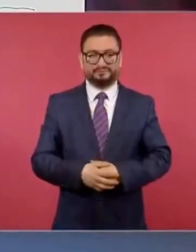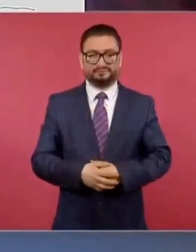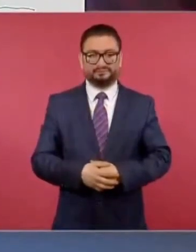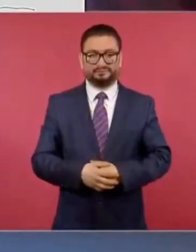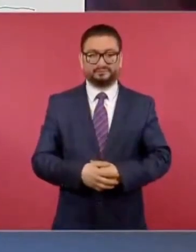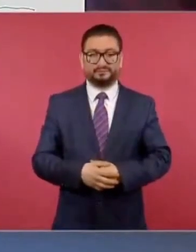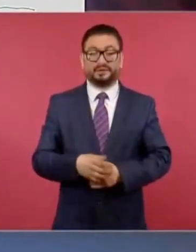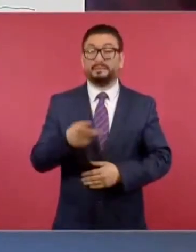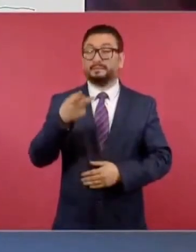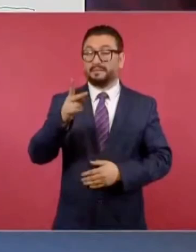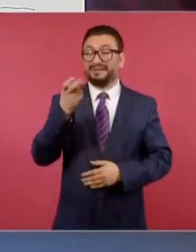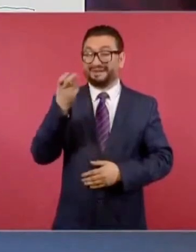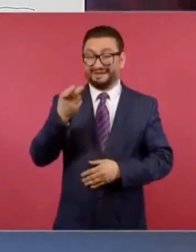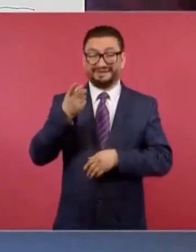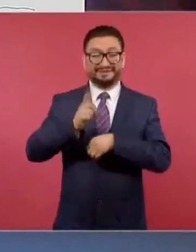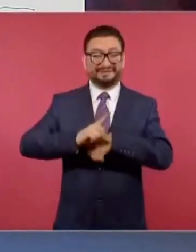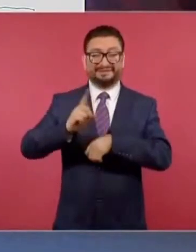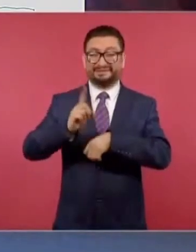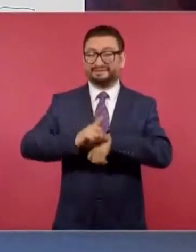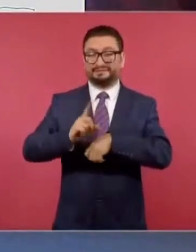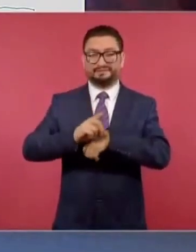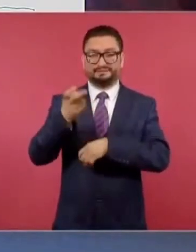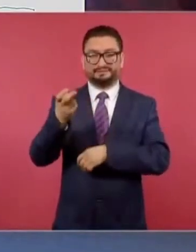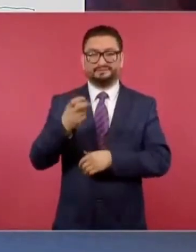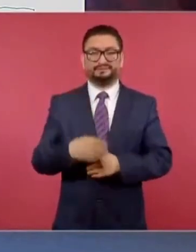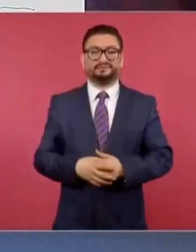Pero esto diario,